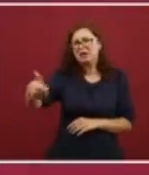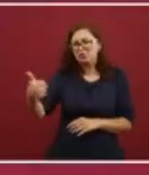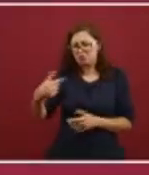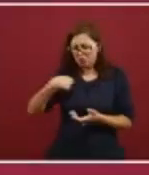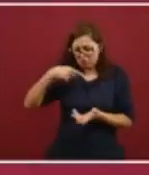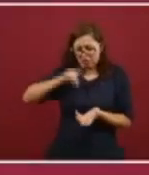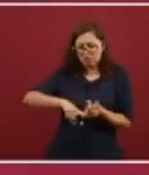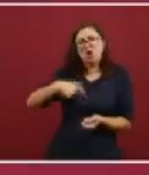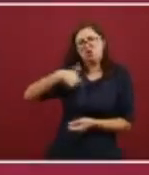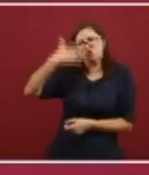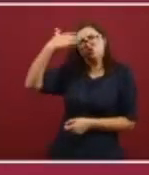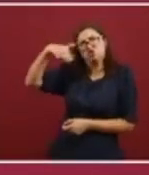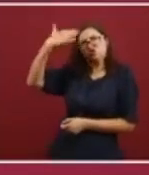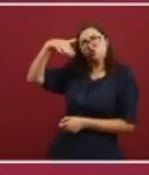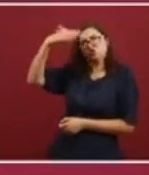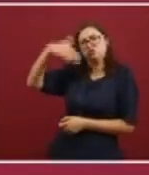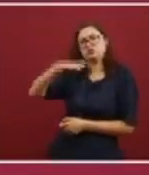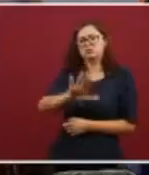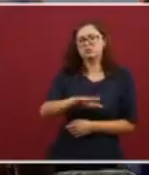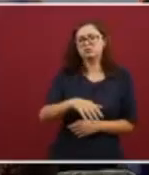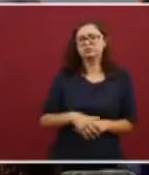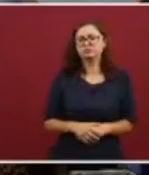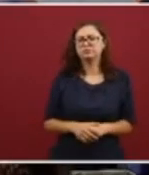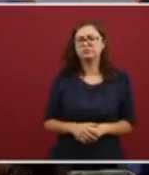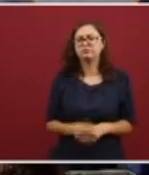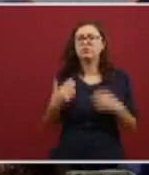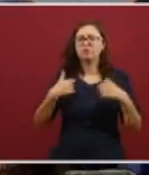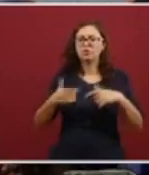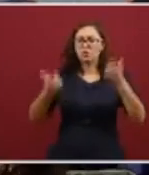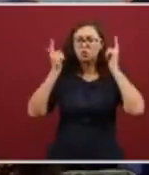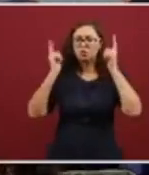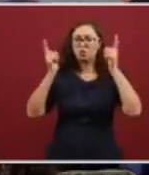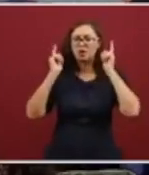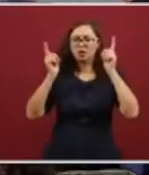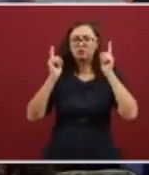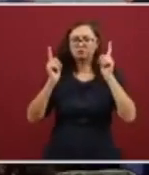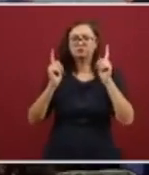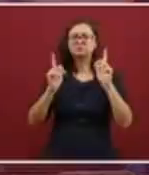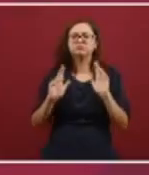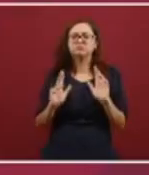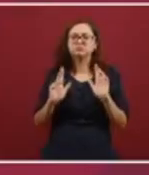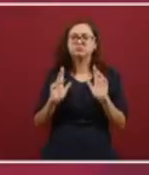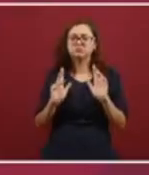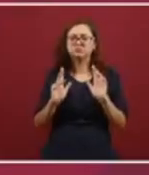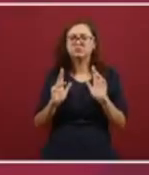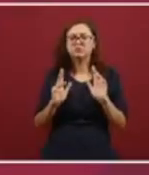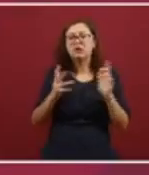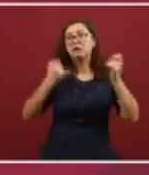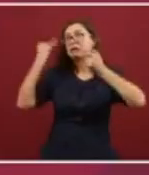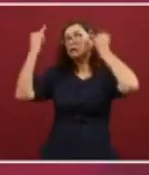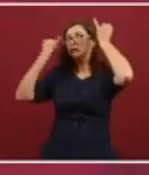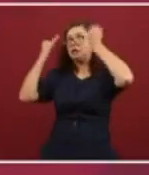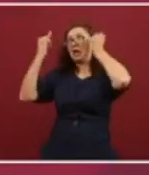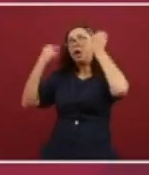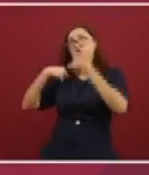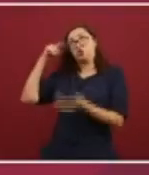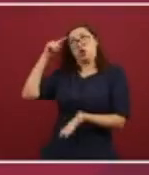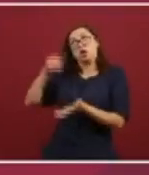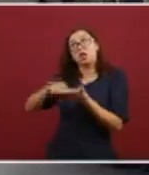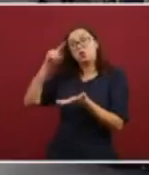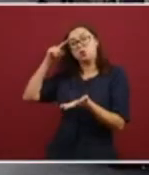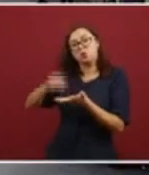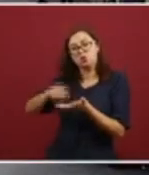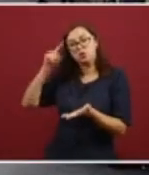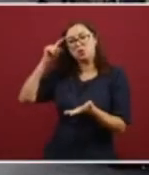adentro. Presidente, dos preguntas. Que esperemos mejor. Nada de conjeturas.